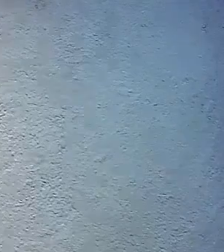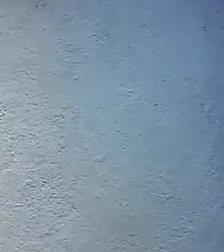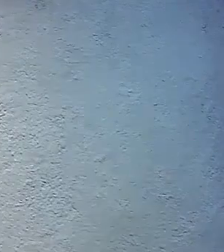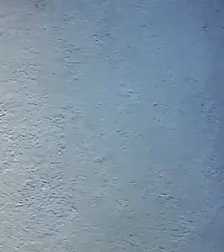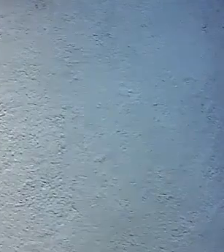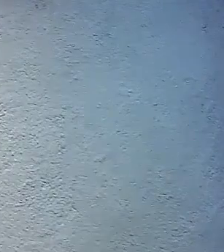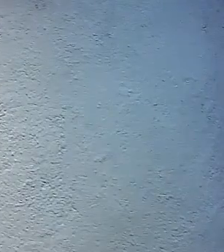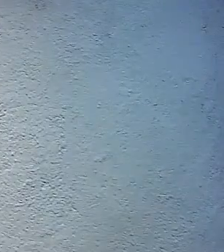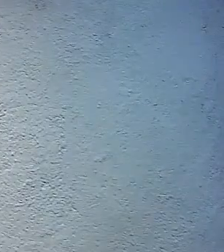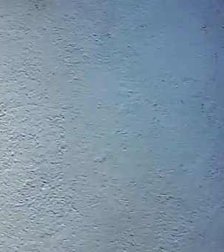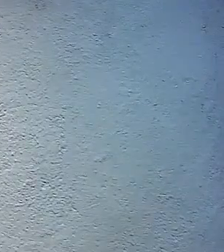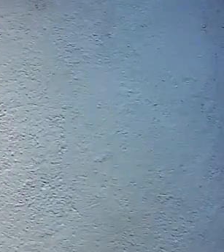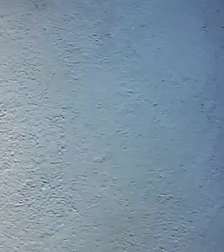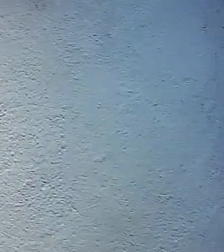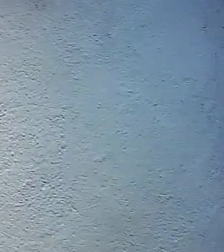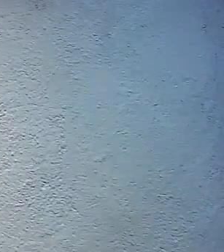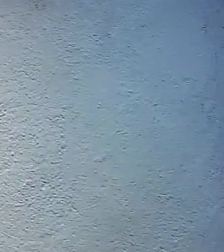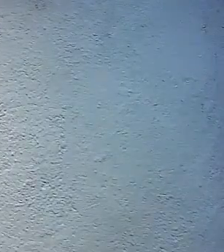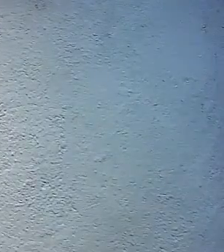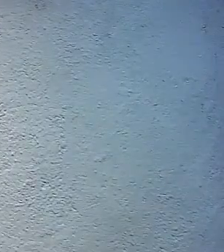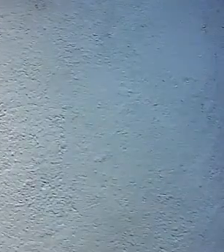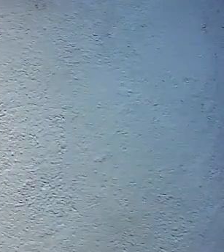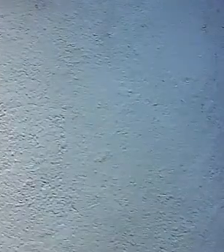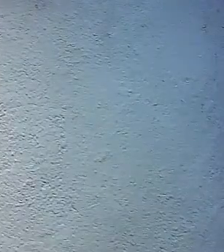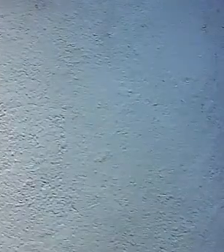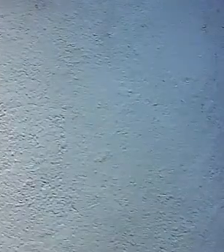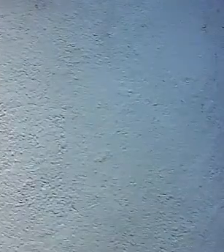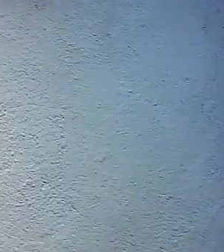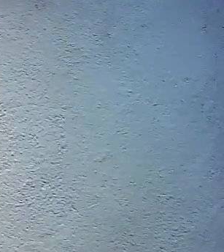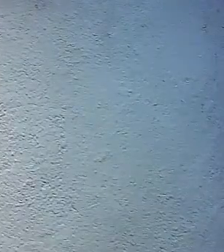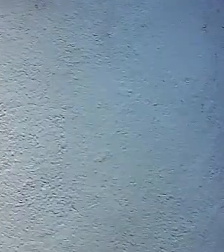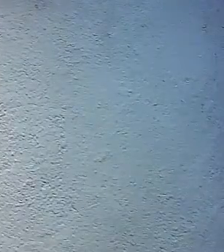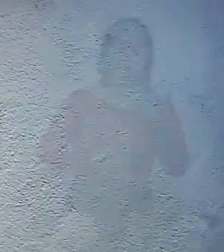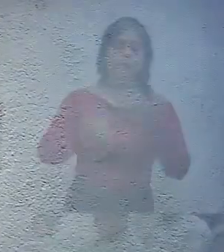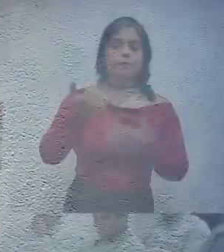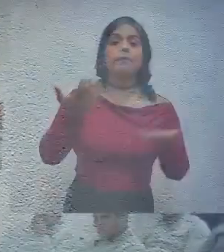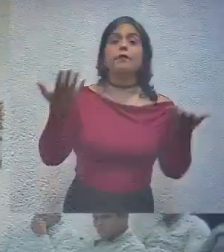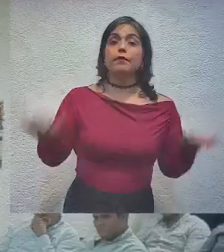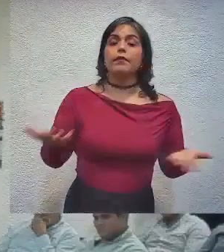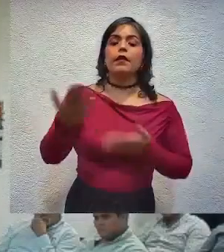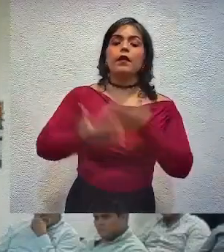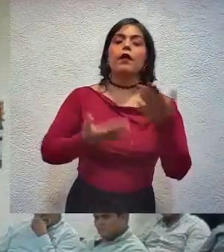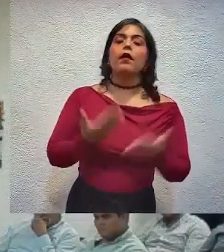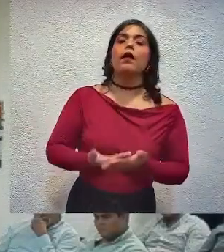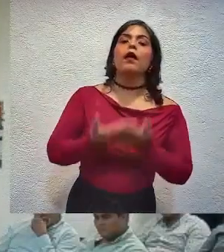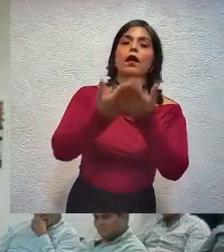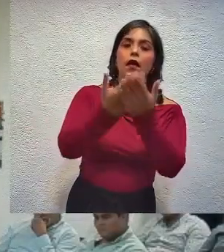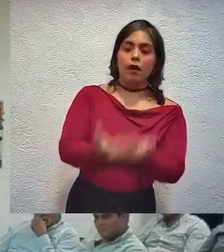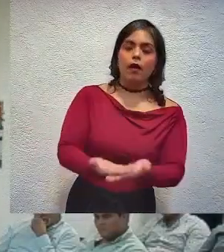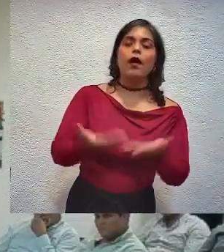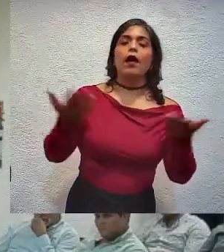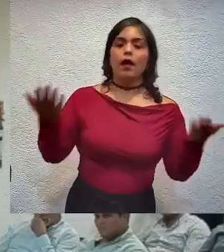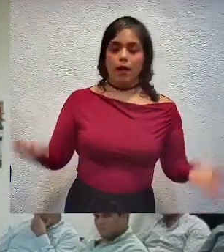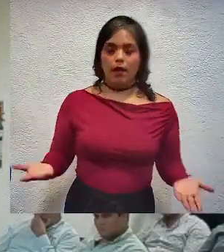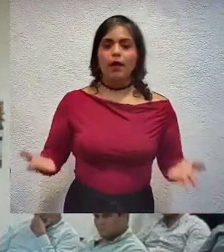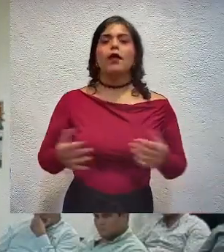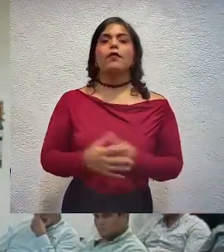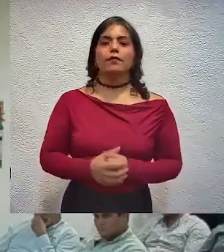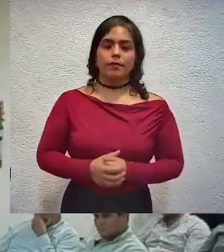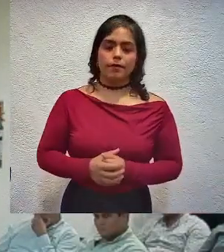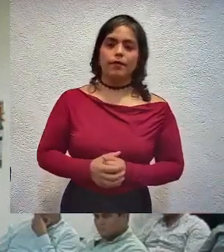laboral aplicable. En consecuencia, en el proyecto de la cuenta se propone aprobar el convenio, elevarlo a la categoría de